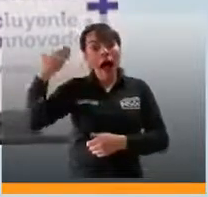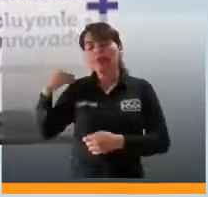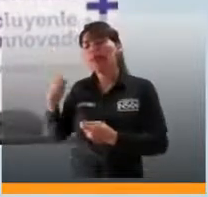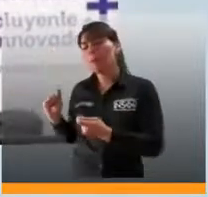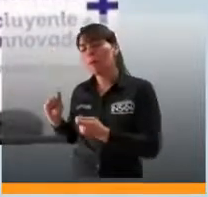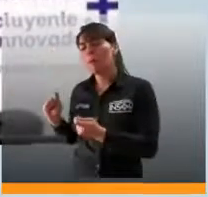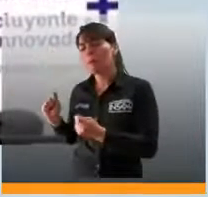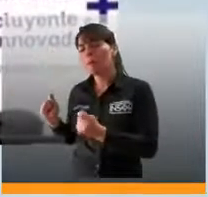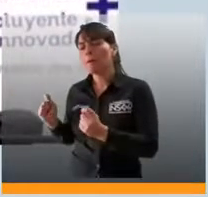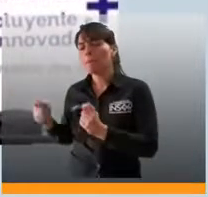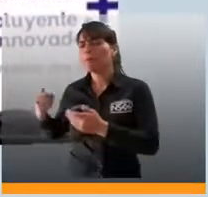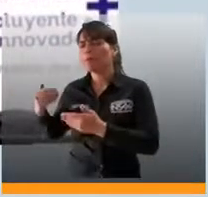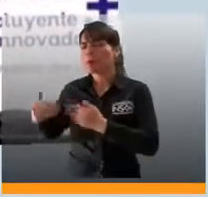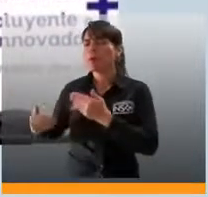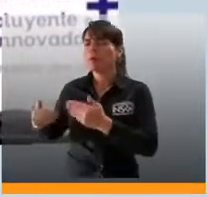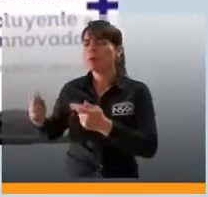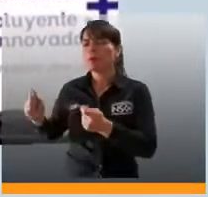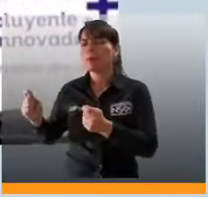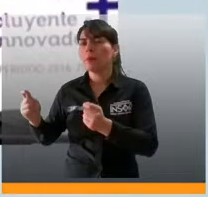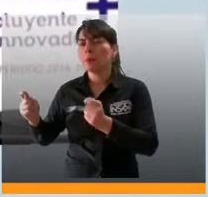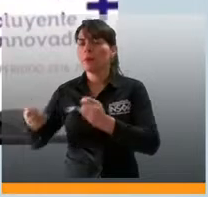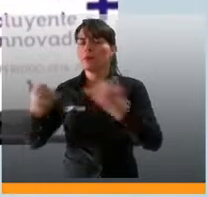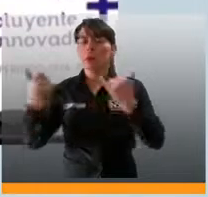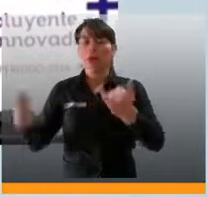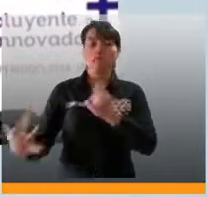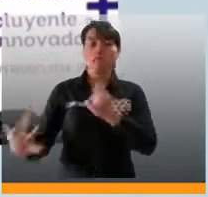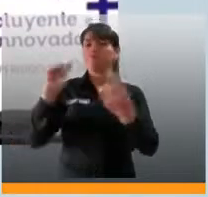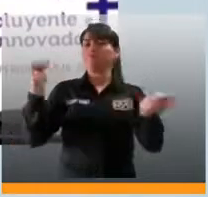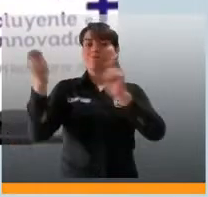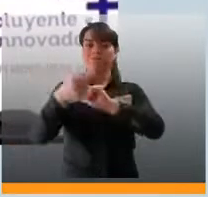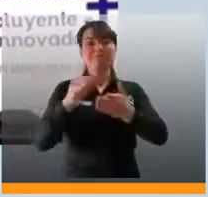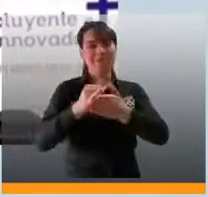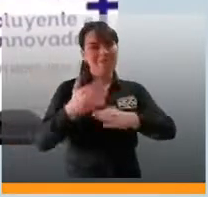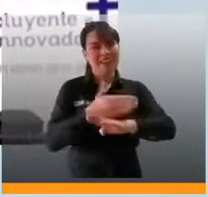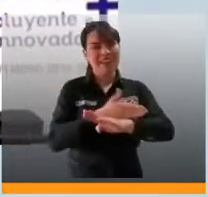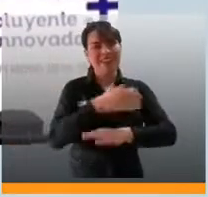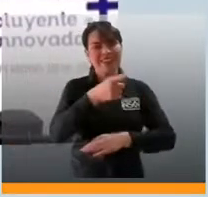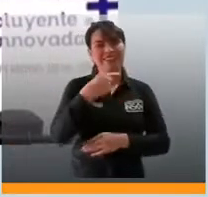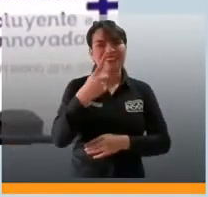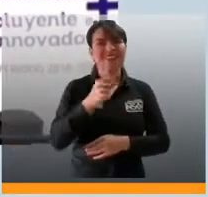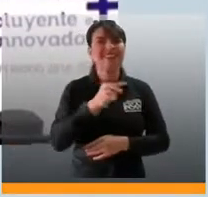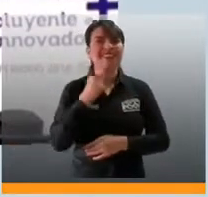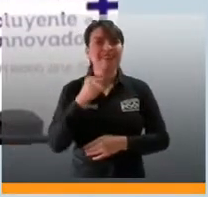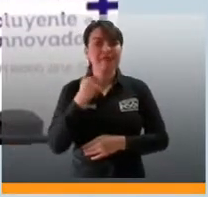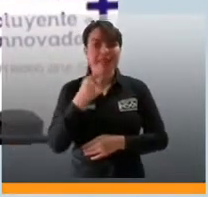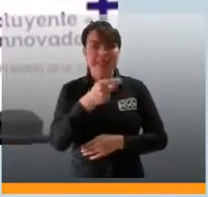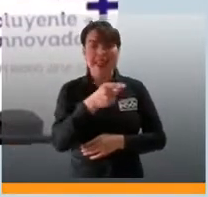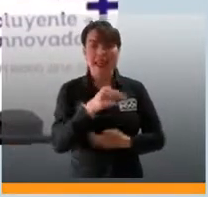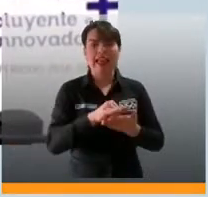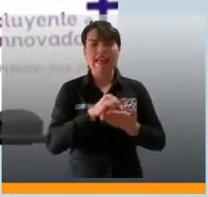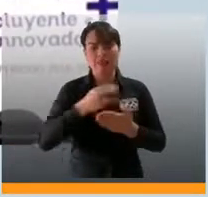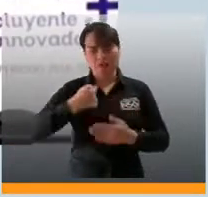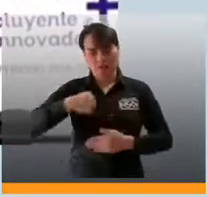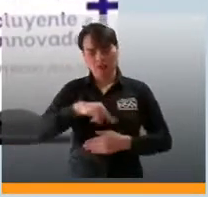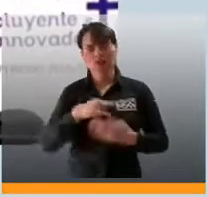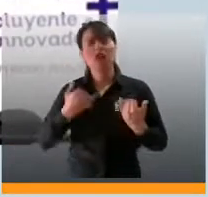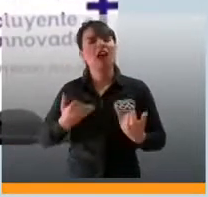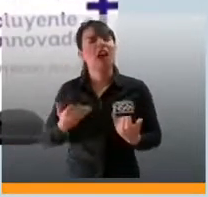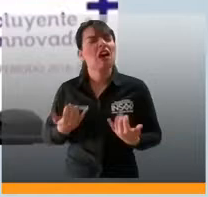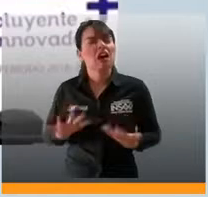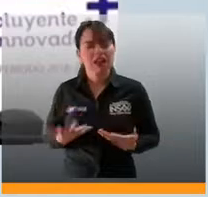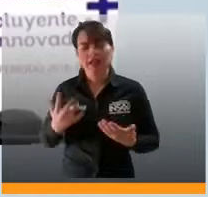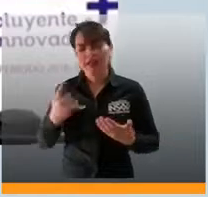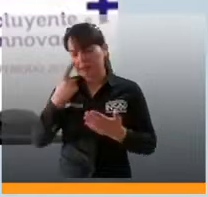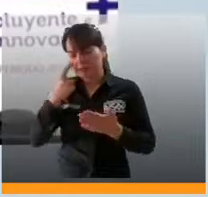años, y precisamente similar a lo que señalaba el padre ahorita, nosotros estamos en ese proceso de revisión de